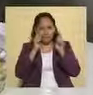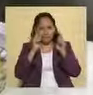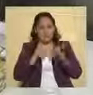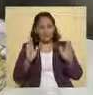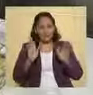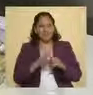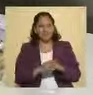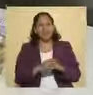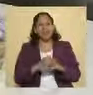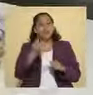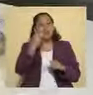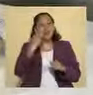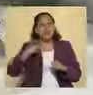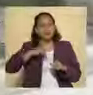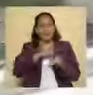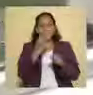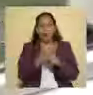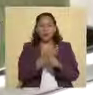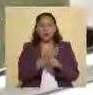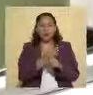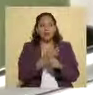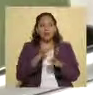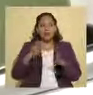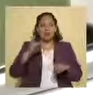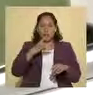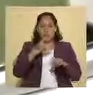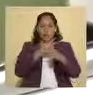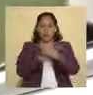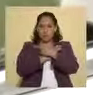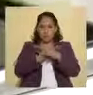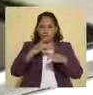vamos a poner acá nuestra costilla